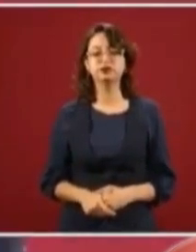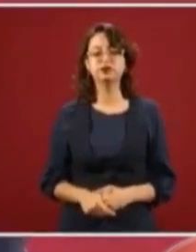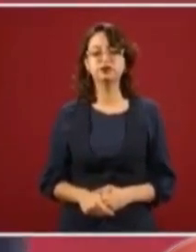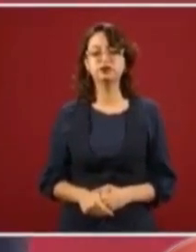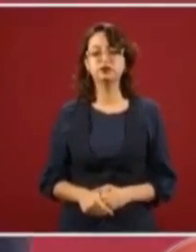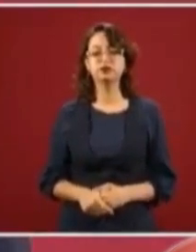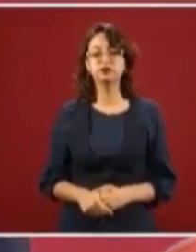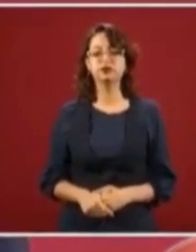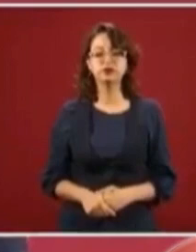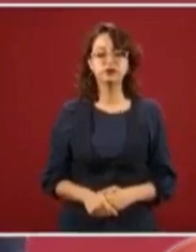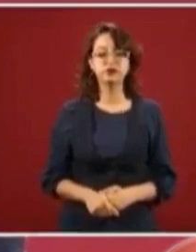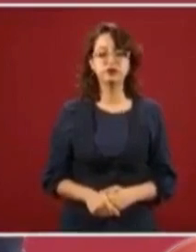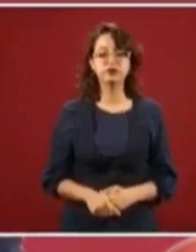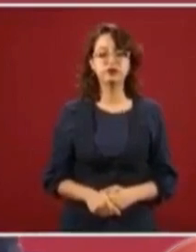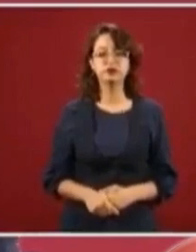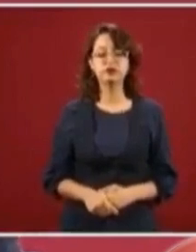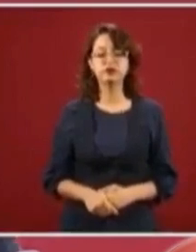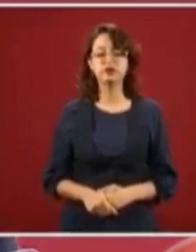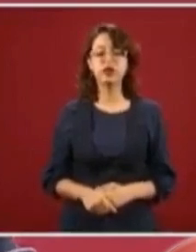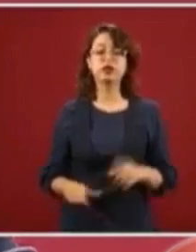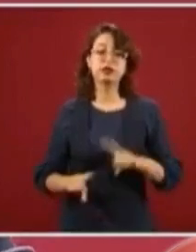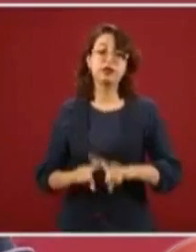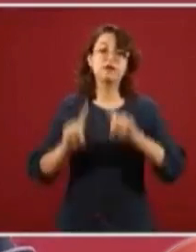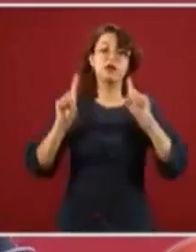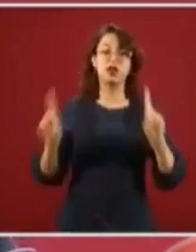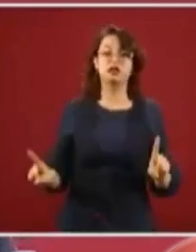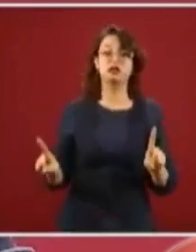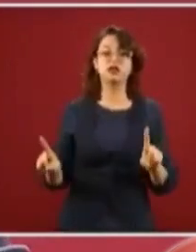existieran grupos de presión,